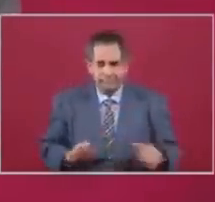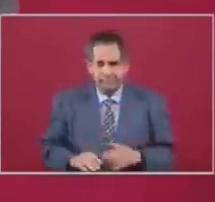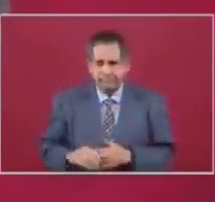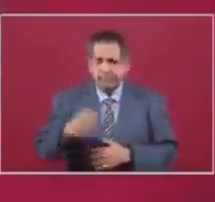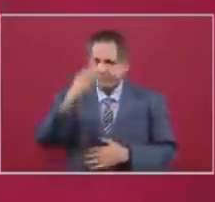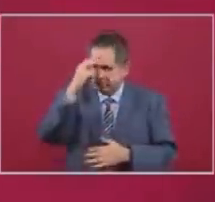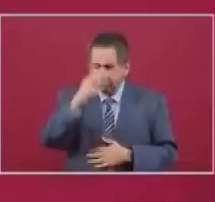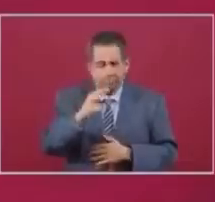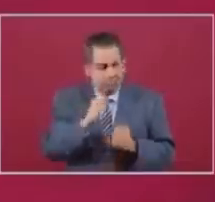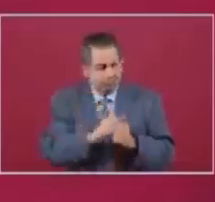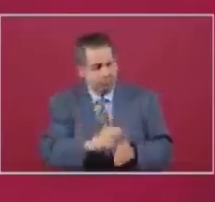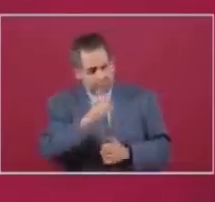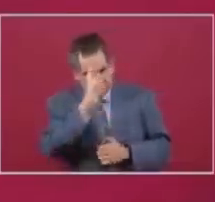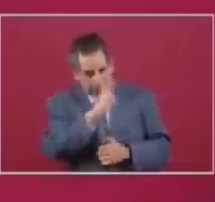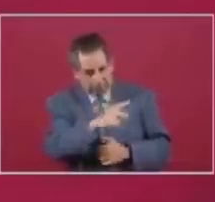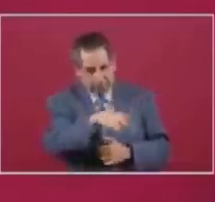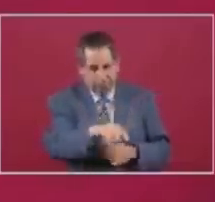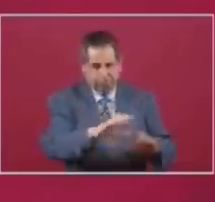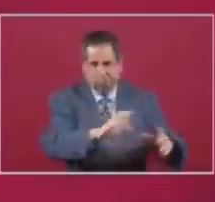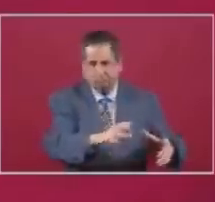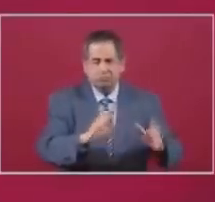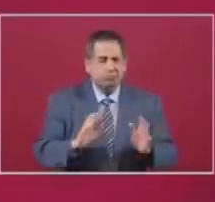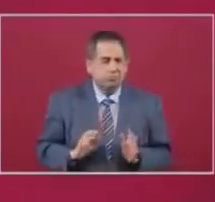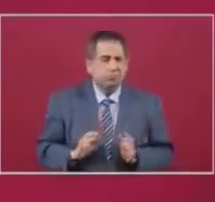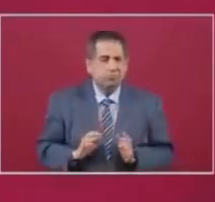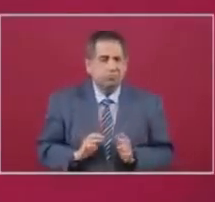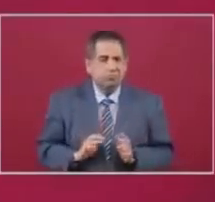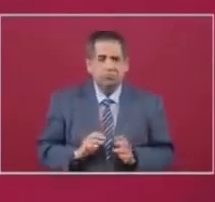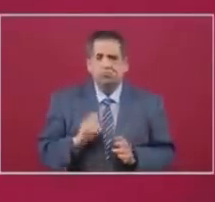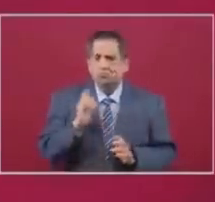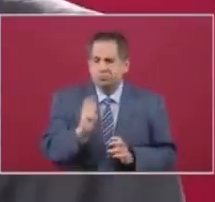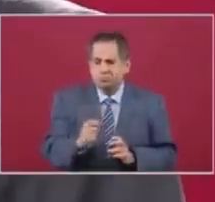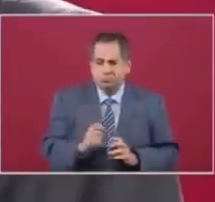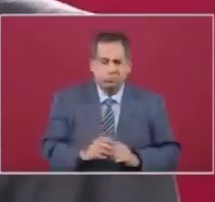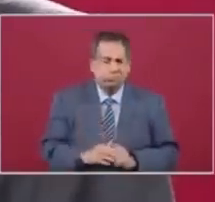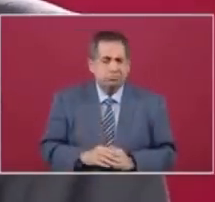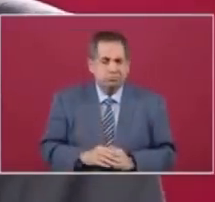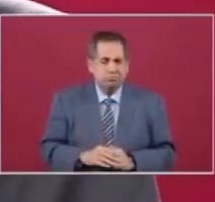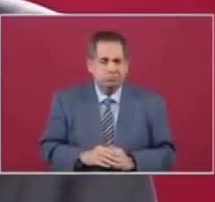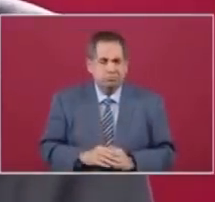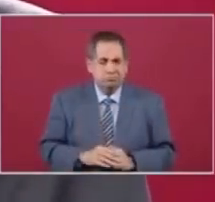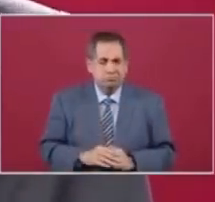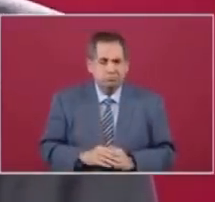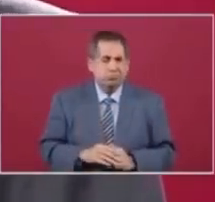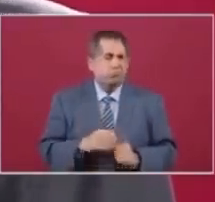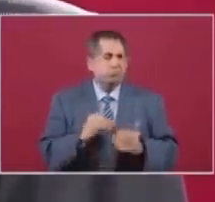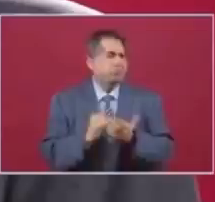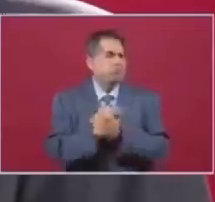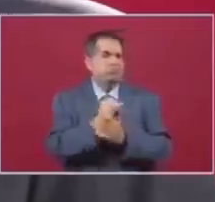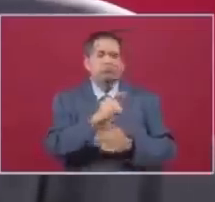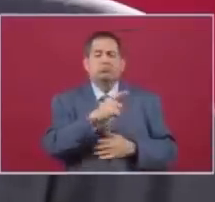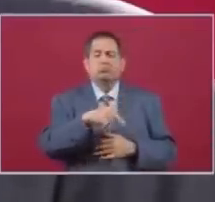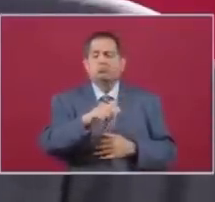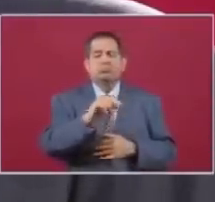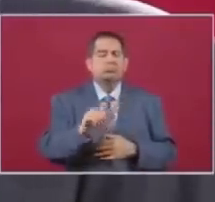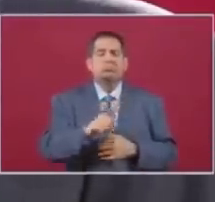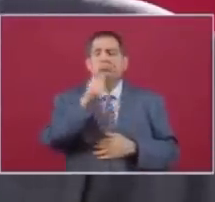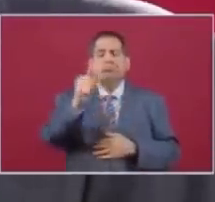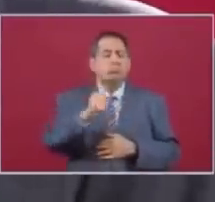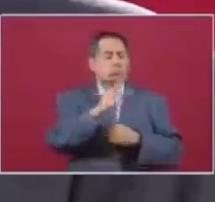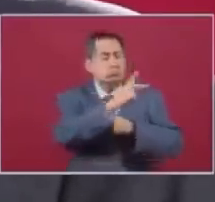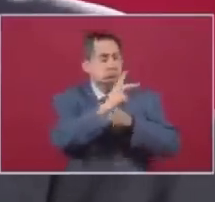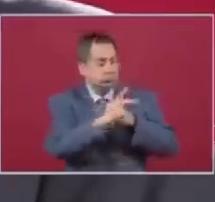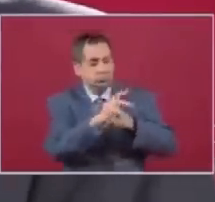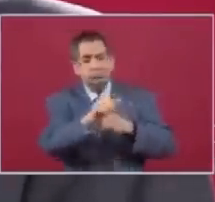México va a ser respetuoso, sí, de la decisión que tomen otros pueblos y